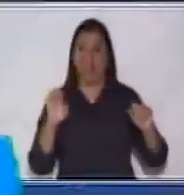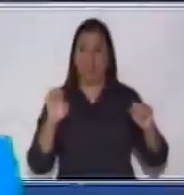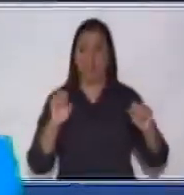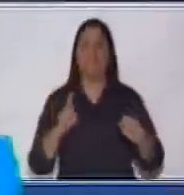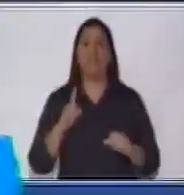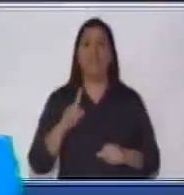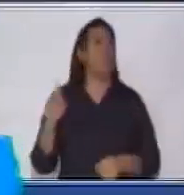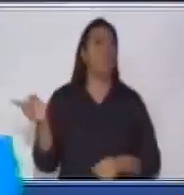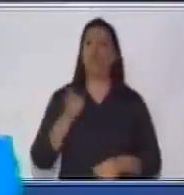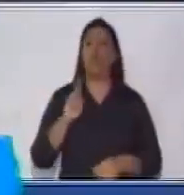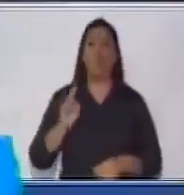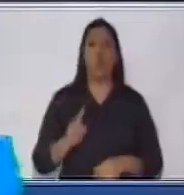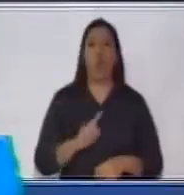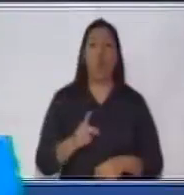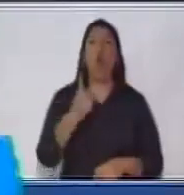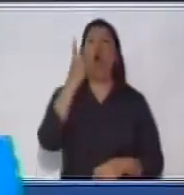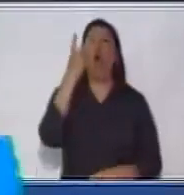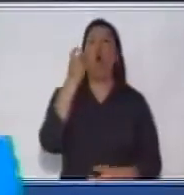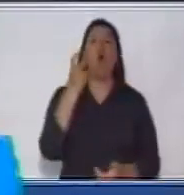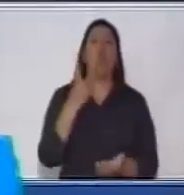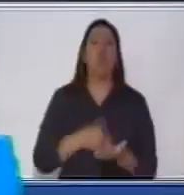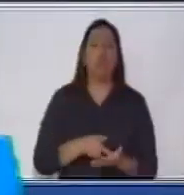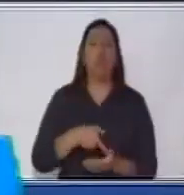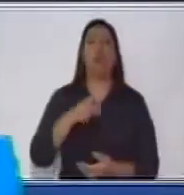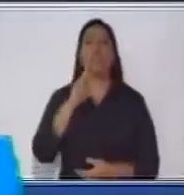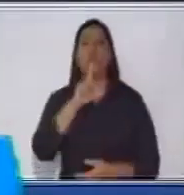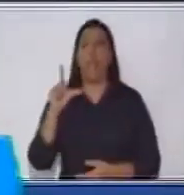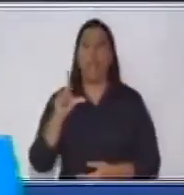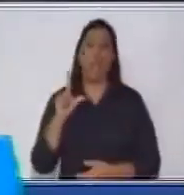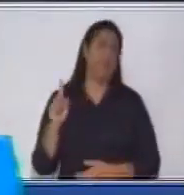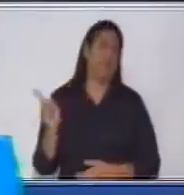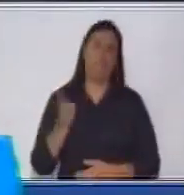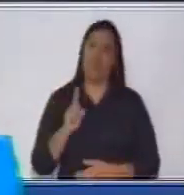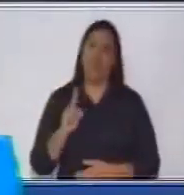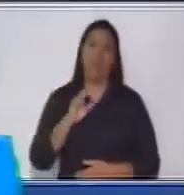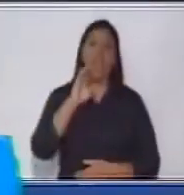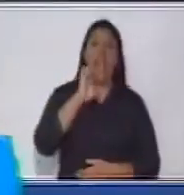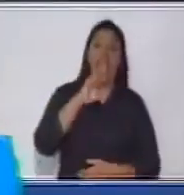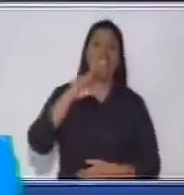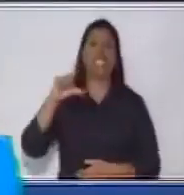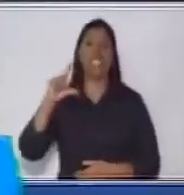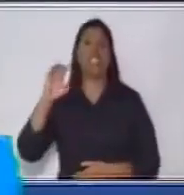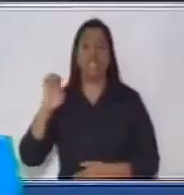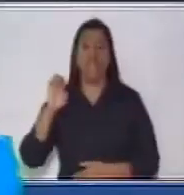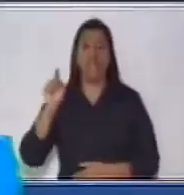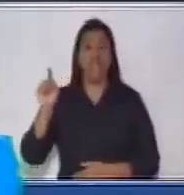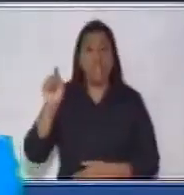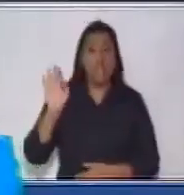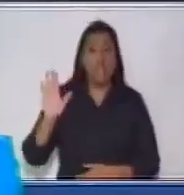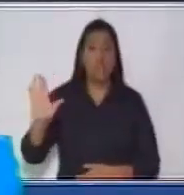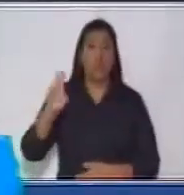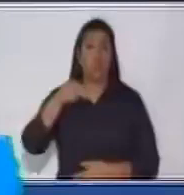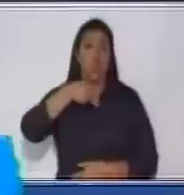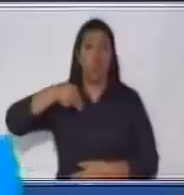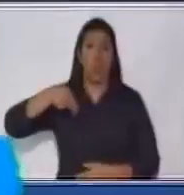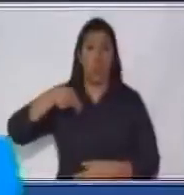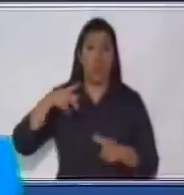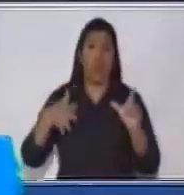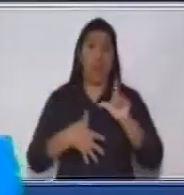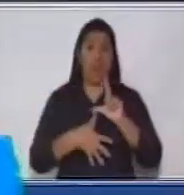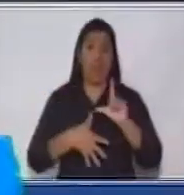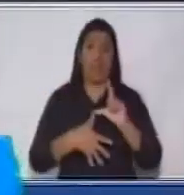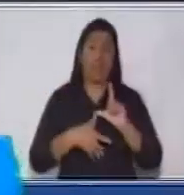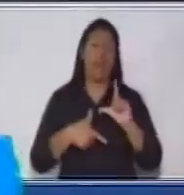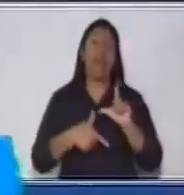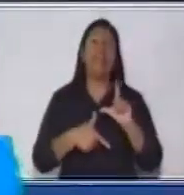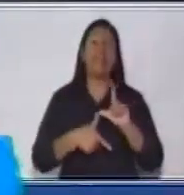No doble L, sino que elle. ¿Y qué combinaciones? Pues parecidas o como el fonema ch.